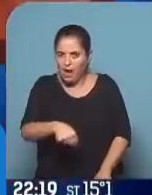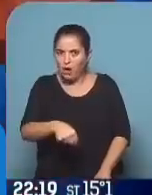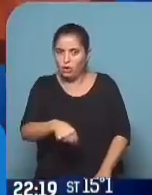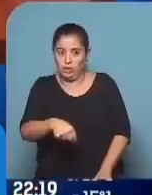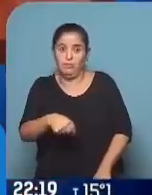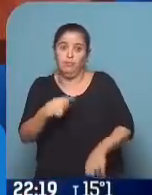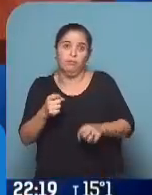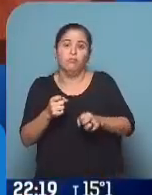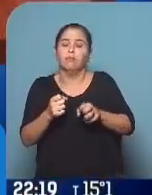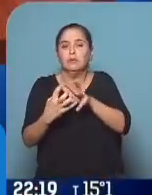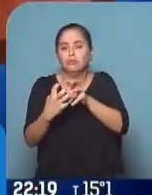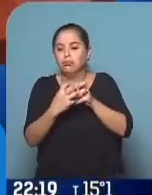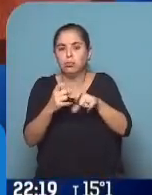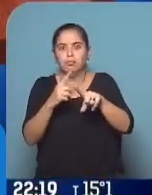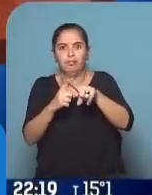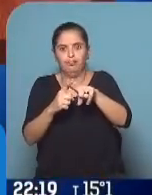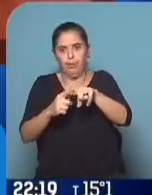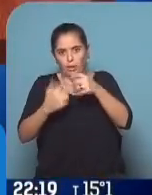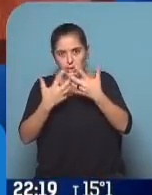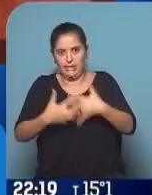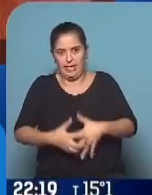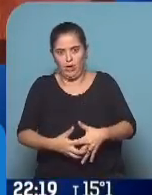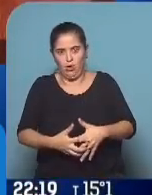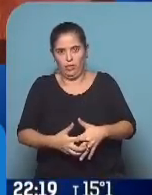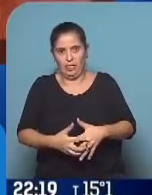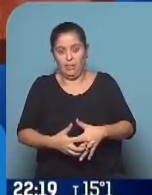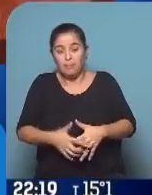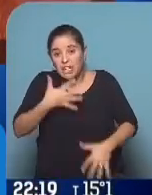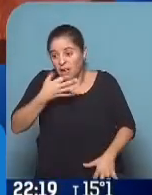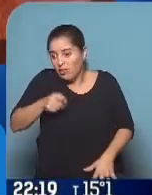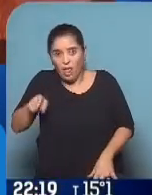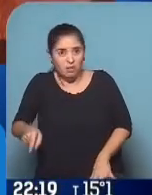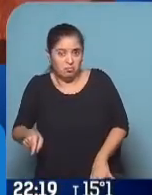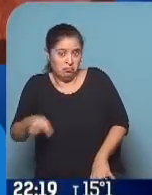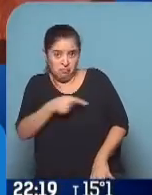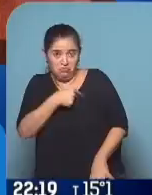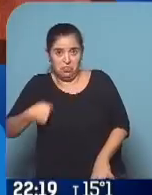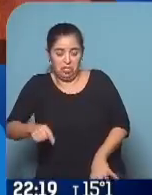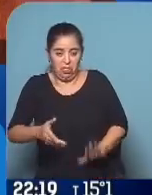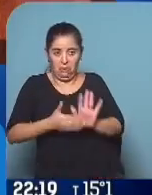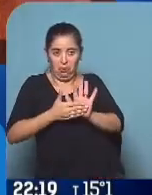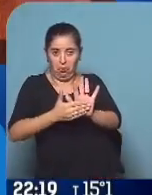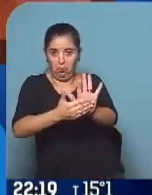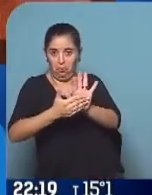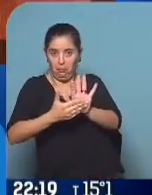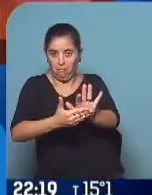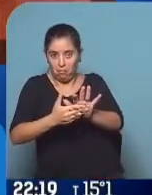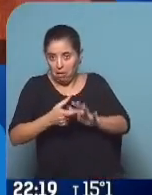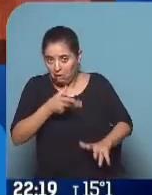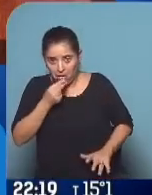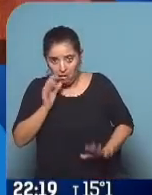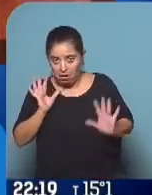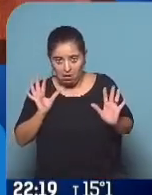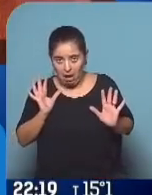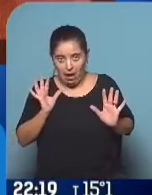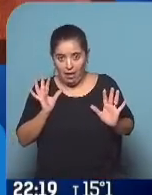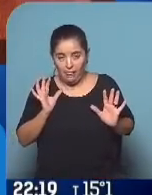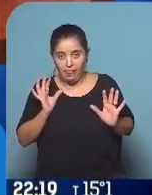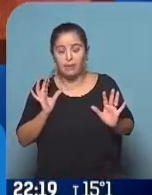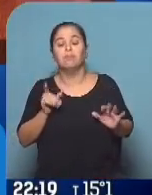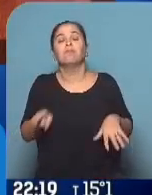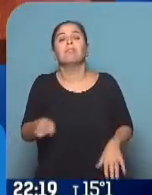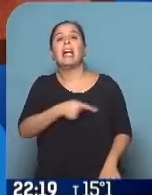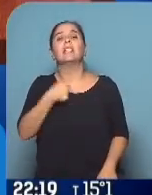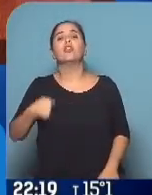eso no fue así. Y a su vez los chinos, decían bien los analistas, que los Estados Unidos han